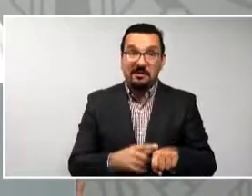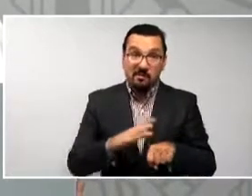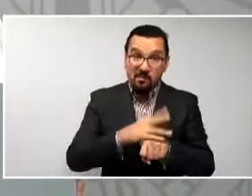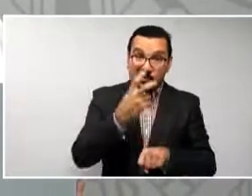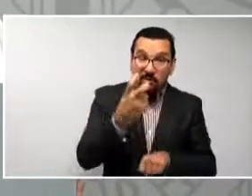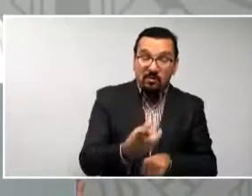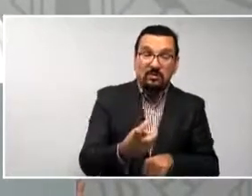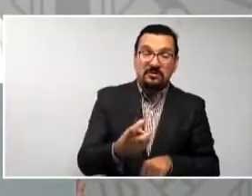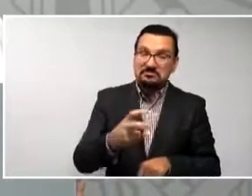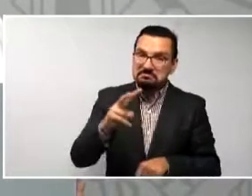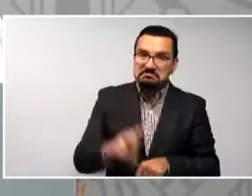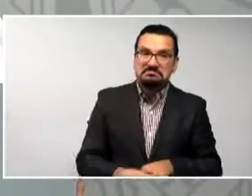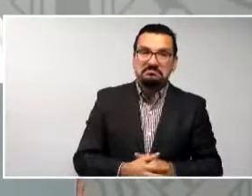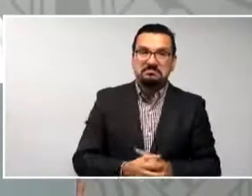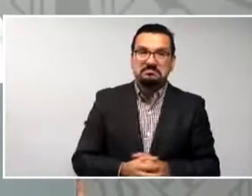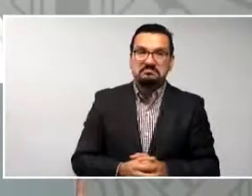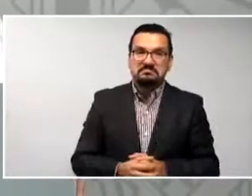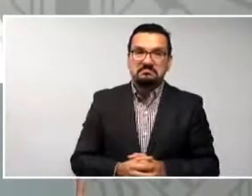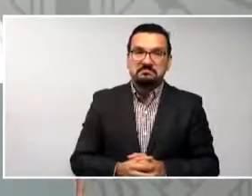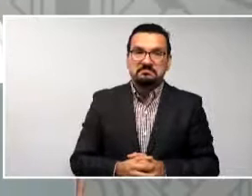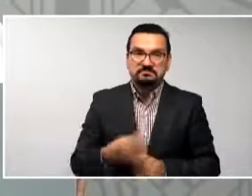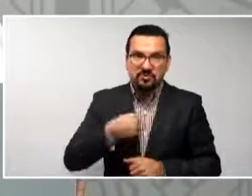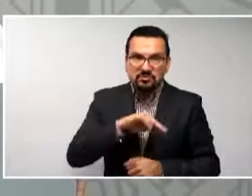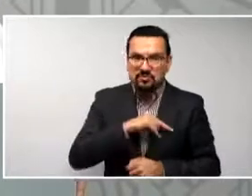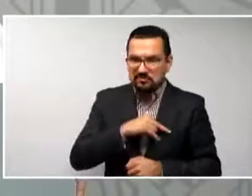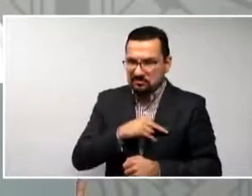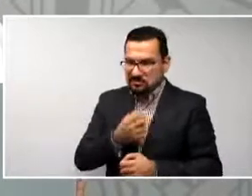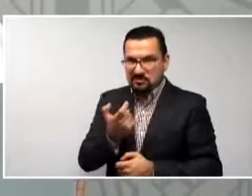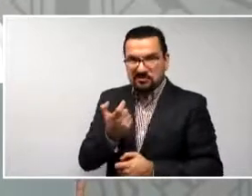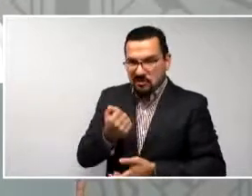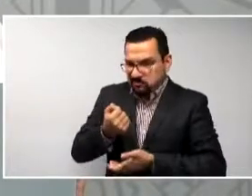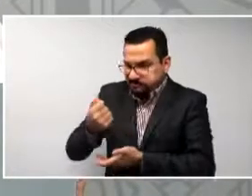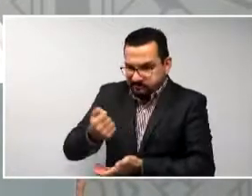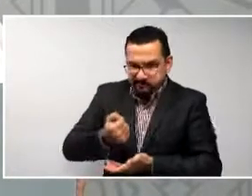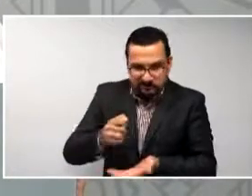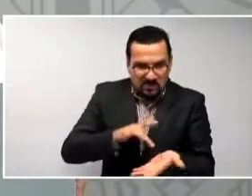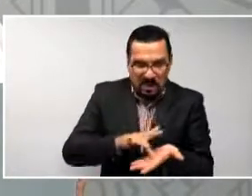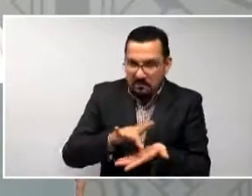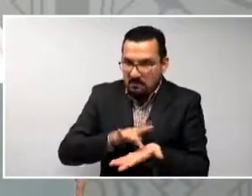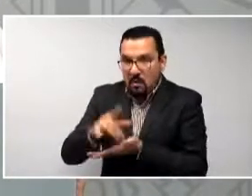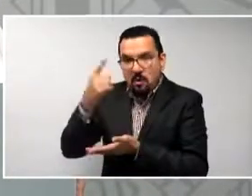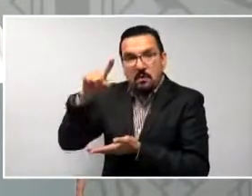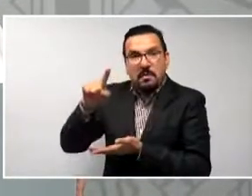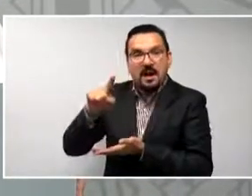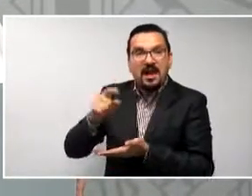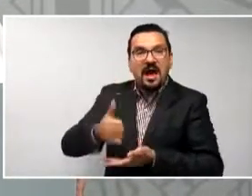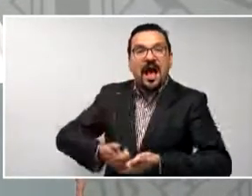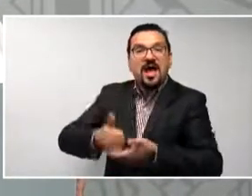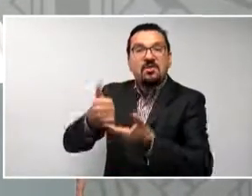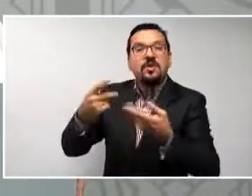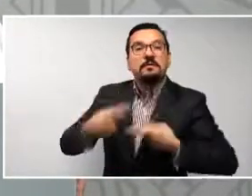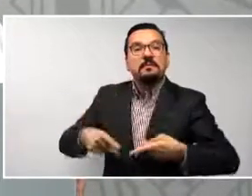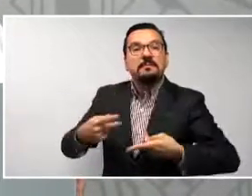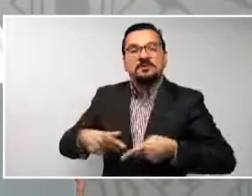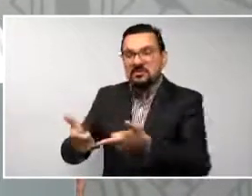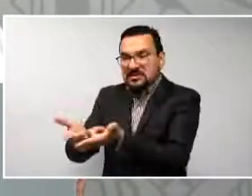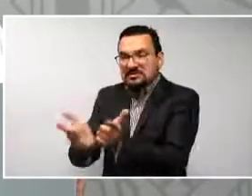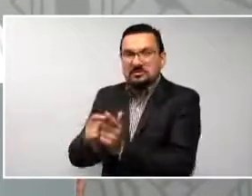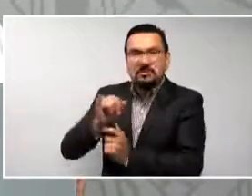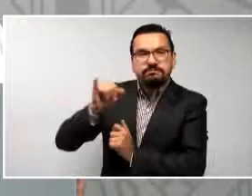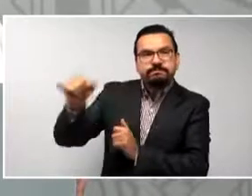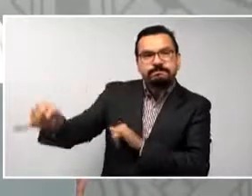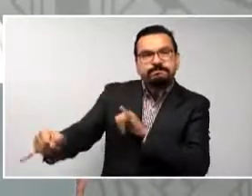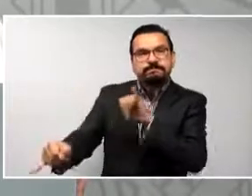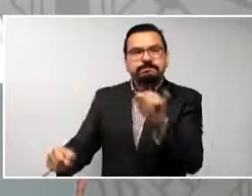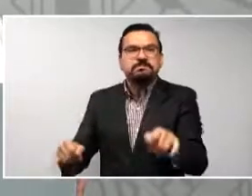incluso lo hemos fortalecido para atender a los grupos vulnerables entre quienes están